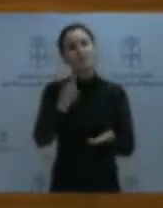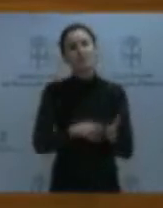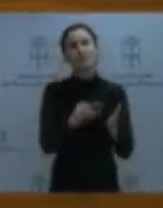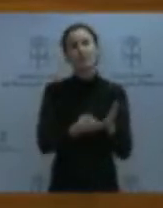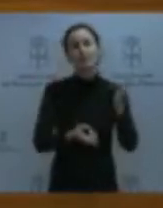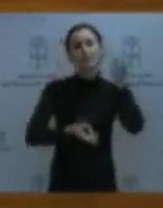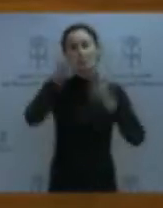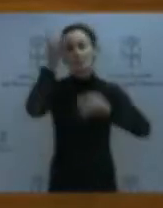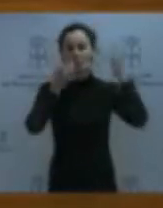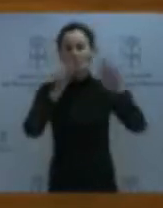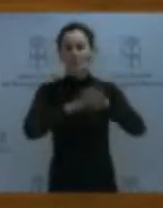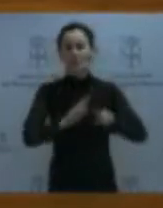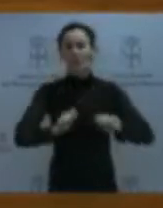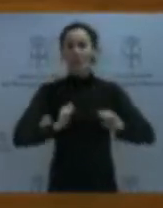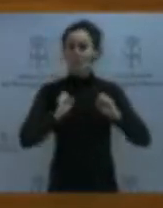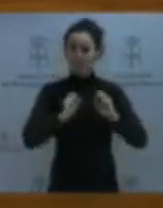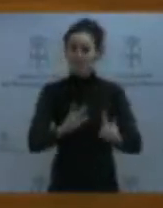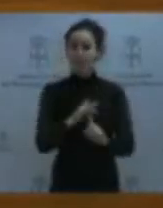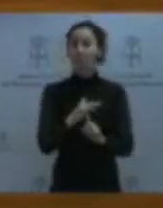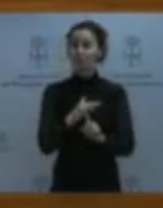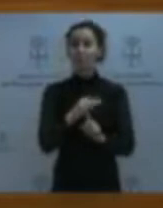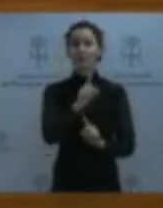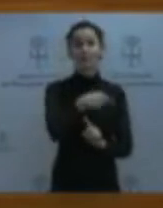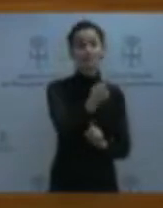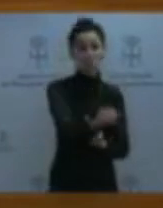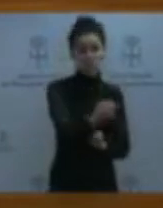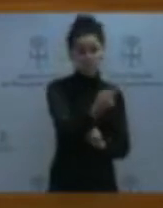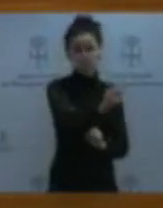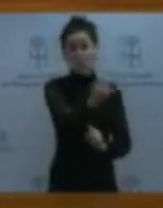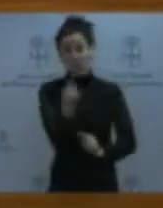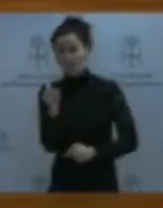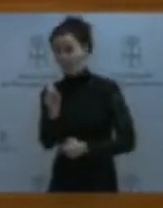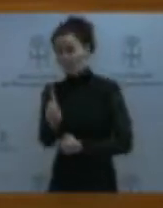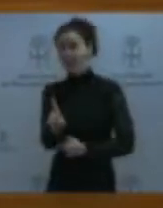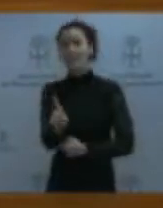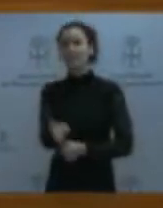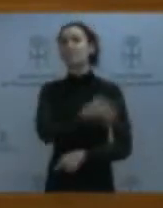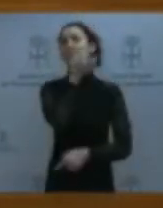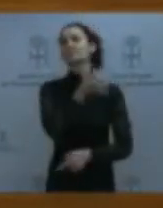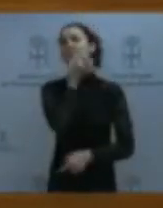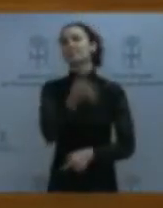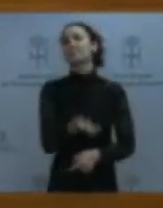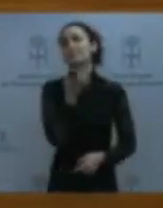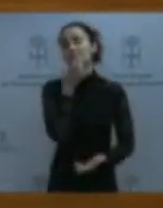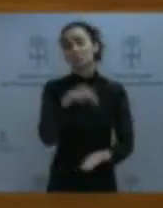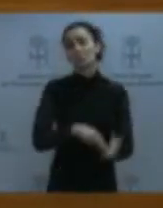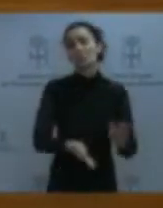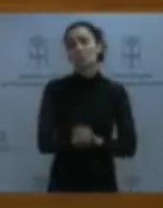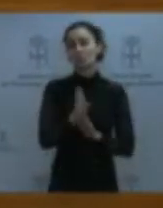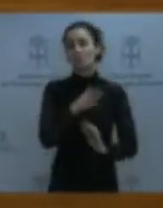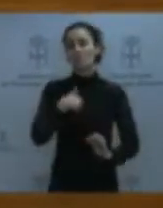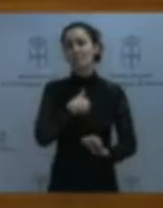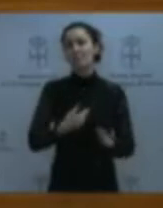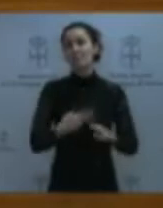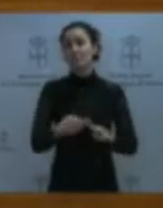puede empobrecer? Y luego entonces usted vendrá y dirá a quien esté aquí, si es que está usted ahí, que no hay industria que